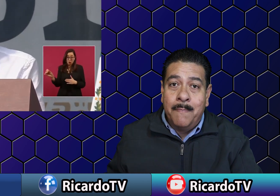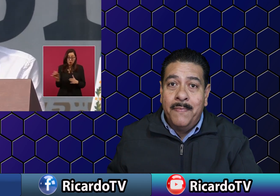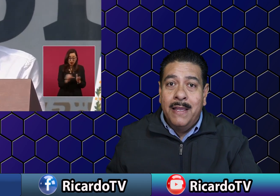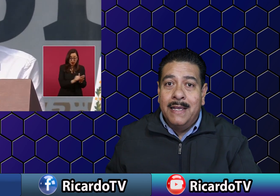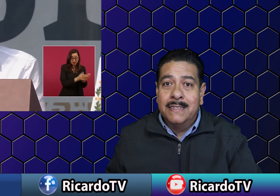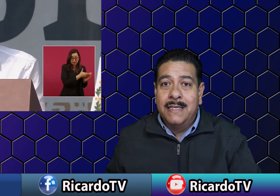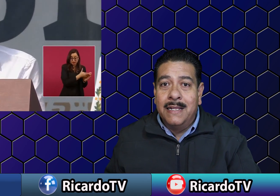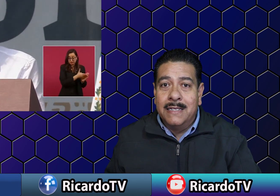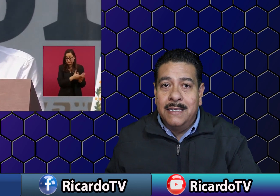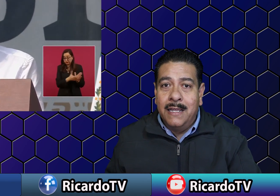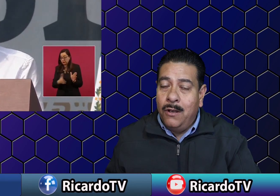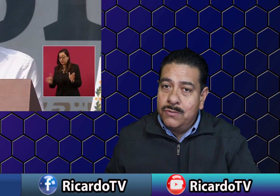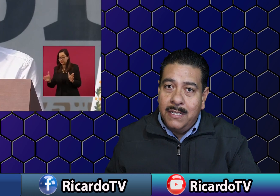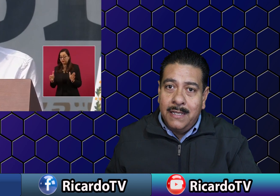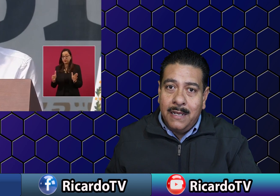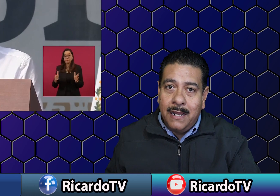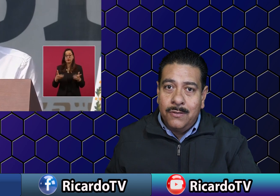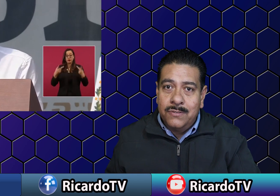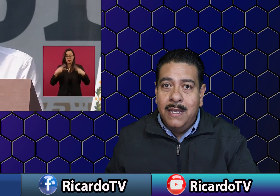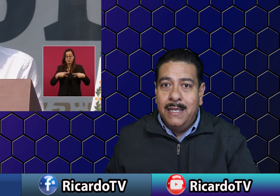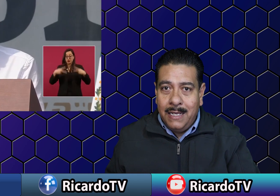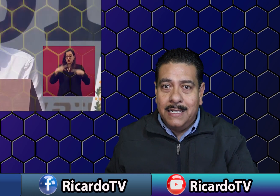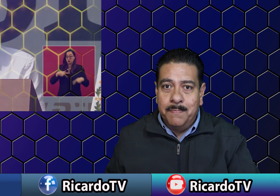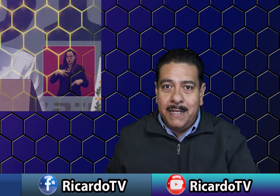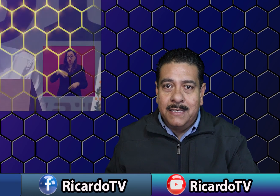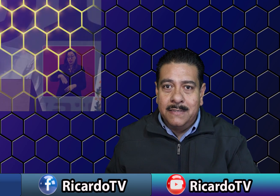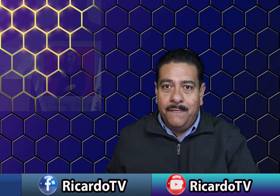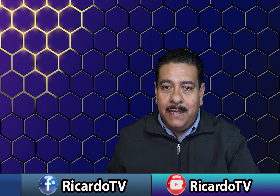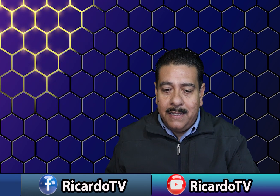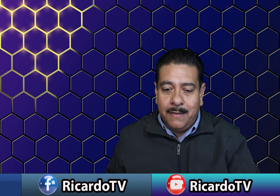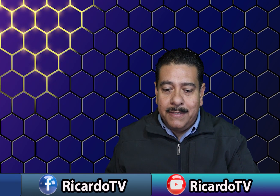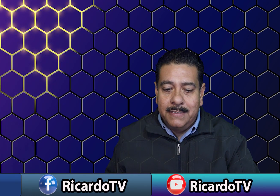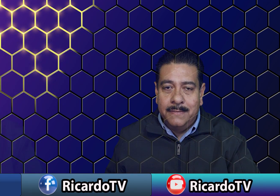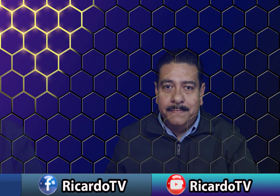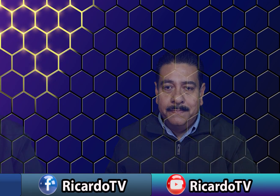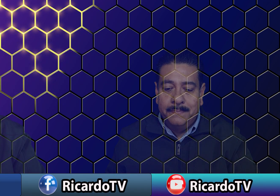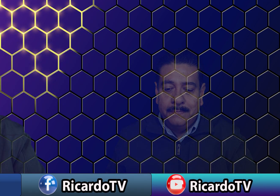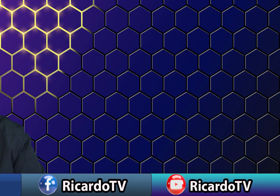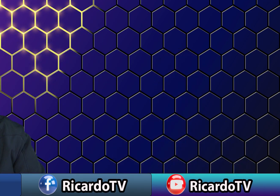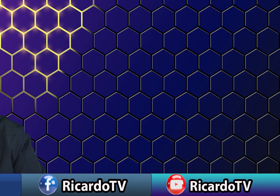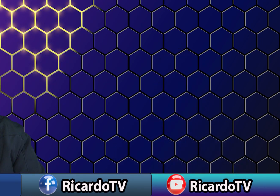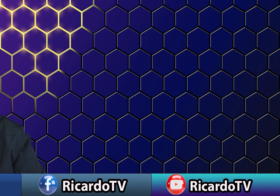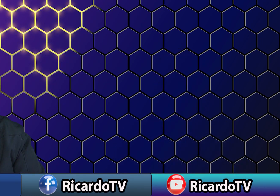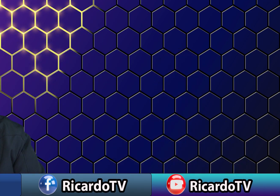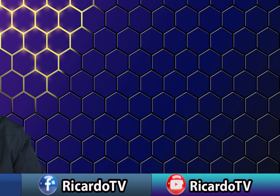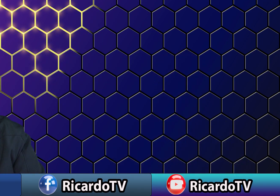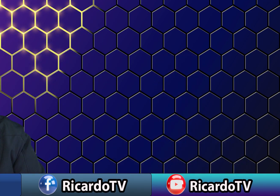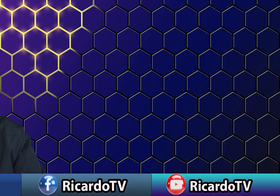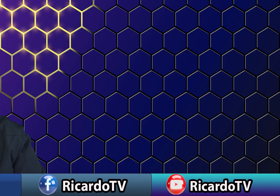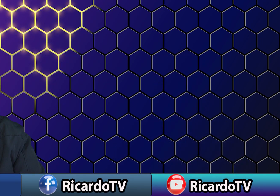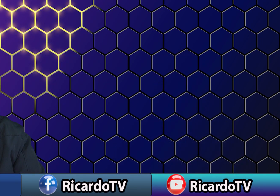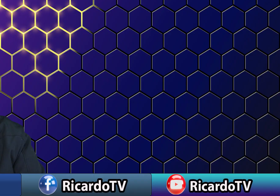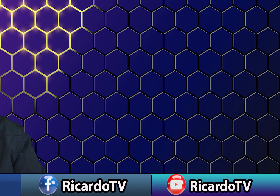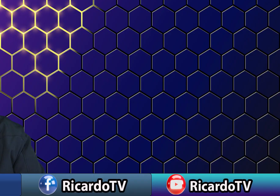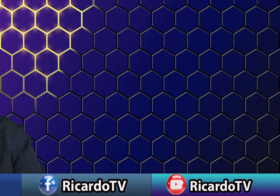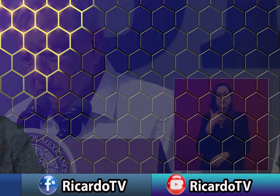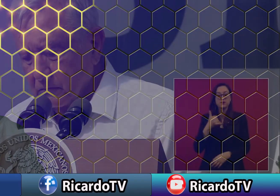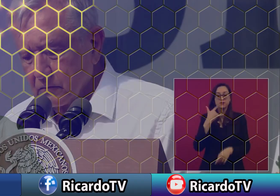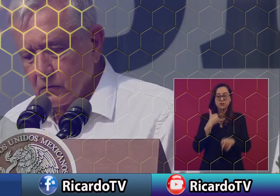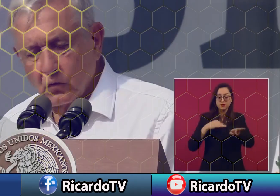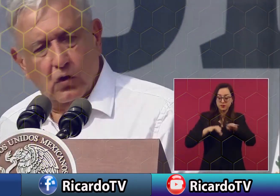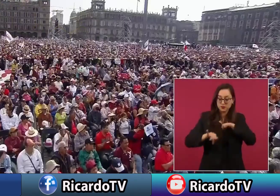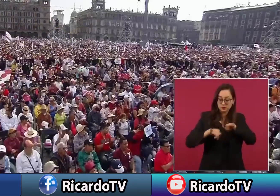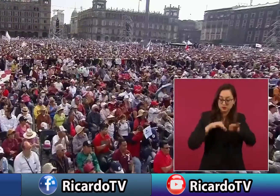yaucam es quien decide los interinatos y las plazas definitivas pero vamos a ver qué más dice el presidente de la